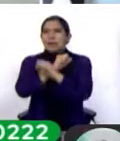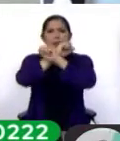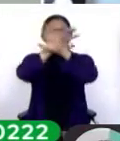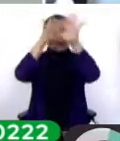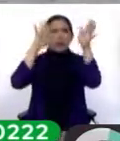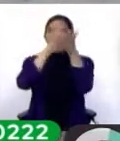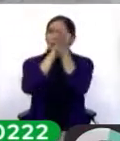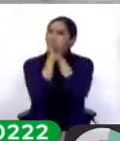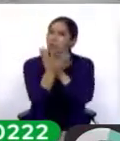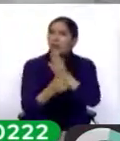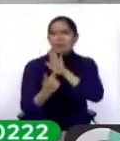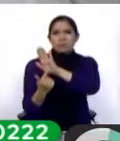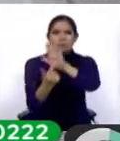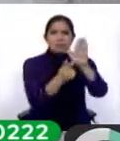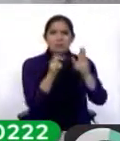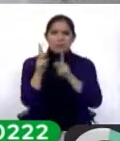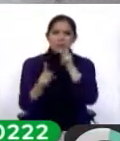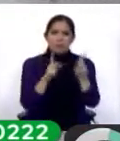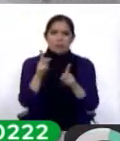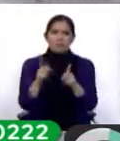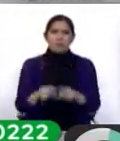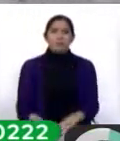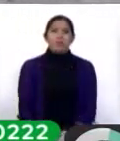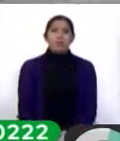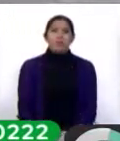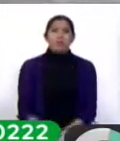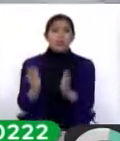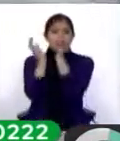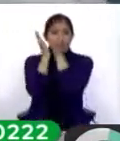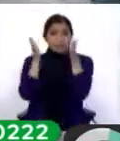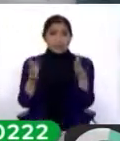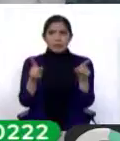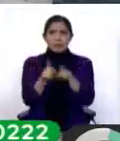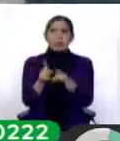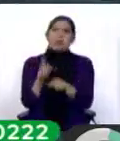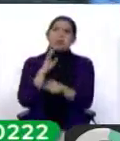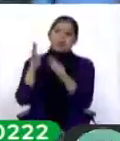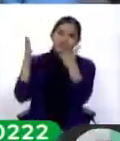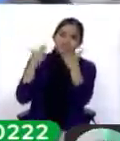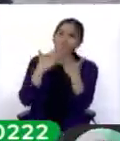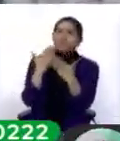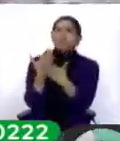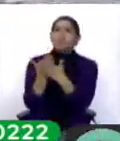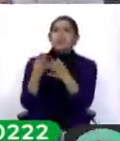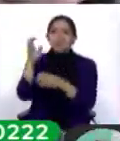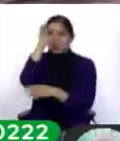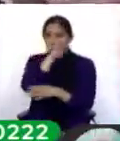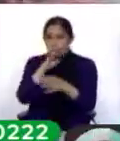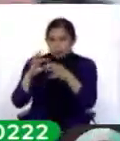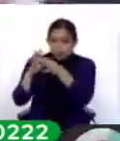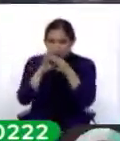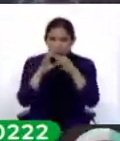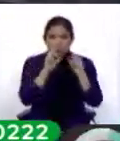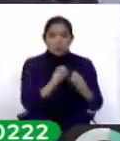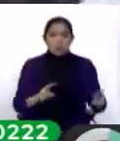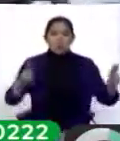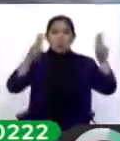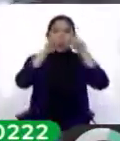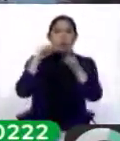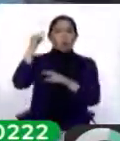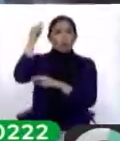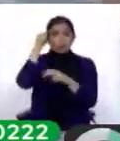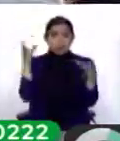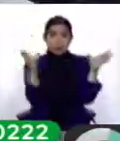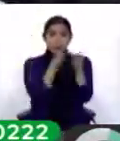la población. La Defensoría además saludó la decisión de la Unión Europea y las Naciones Unidas, además del Gobierno Nacional, por el diálogo,